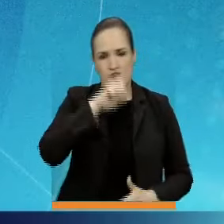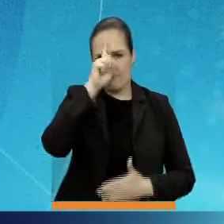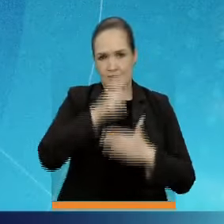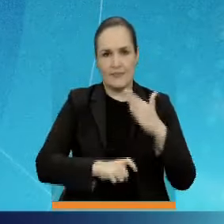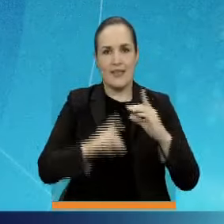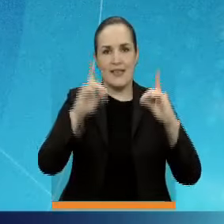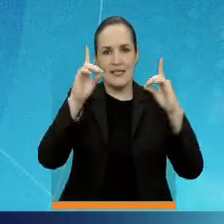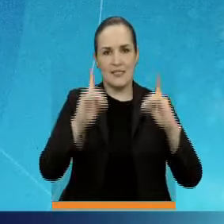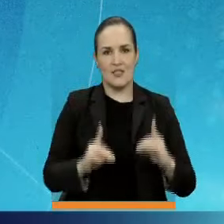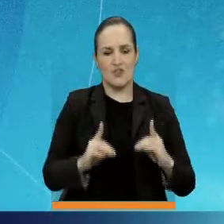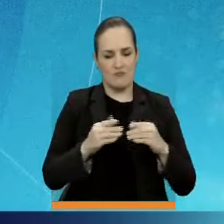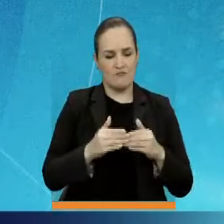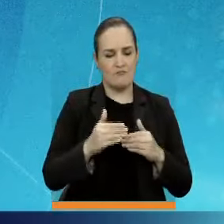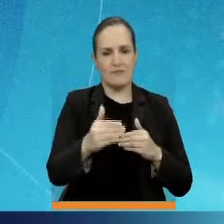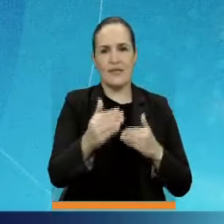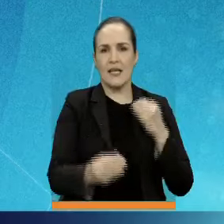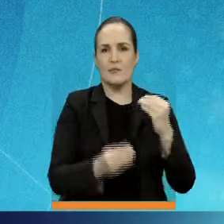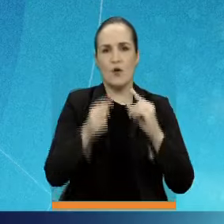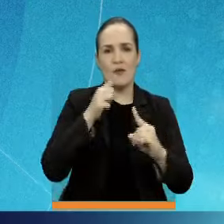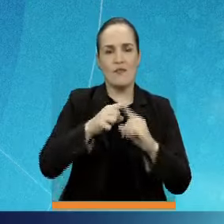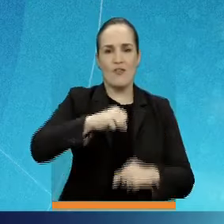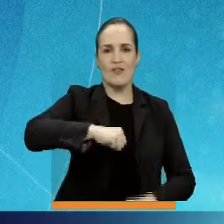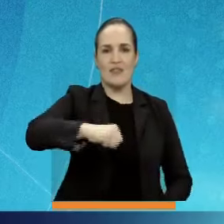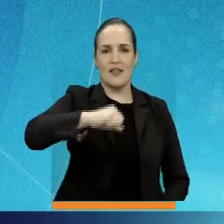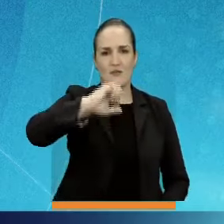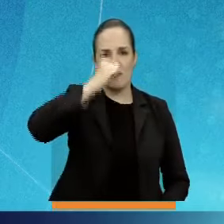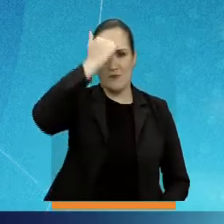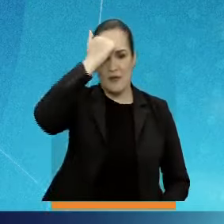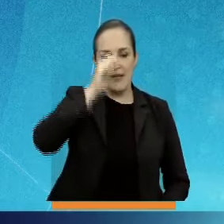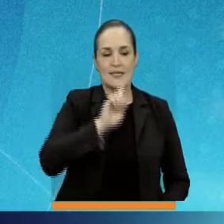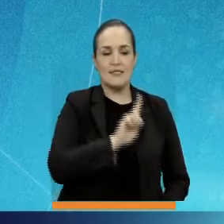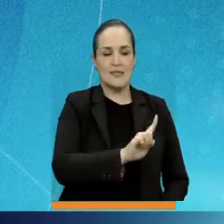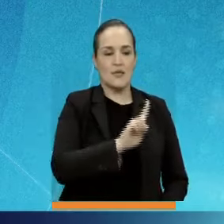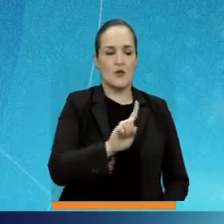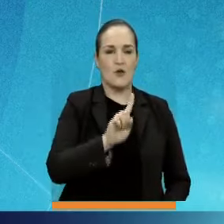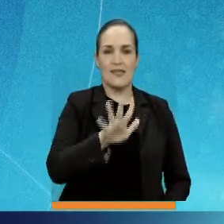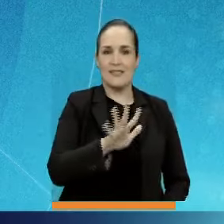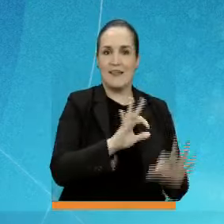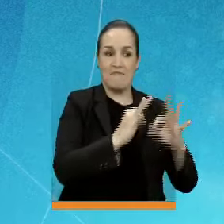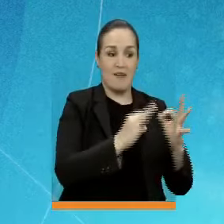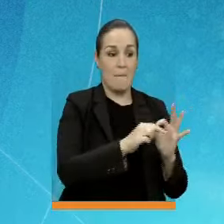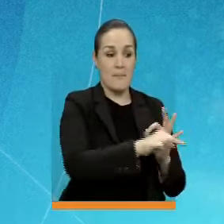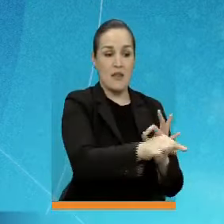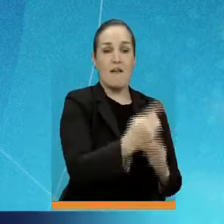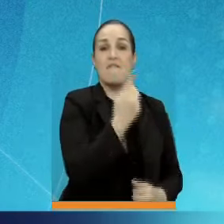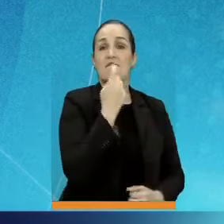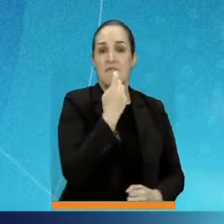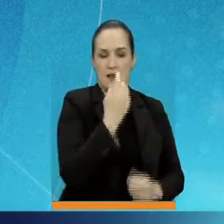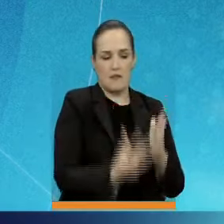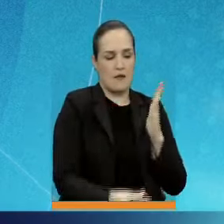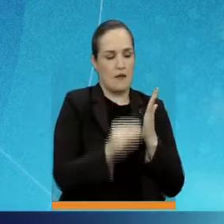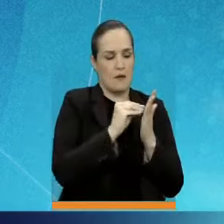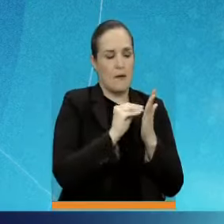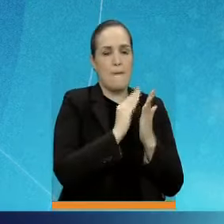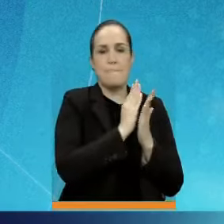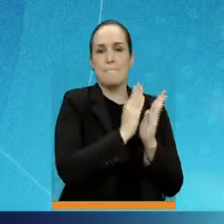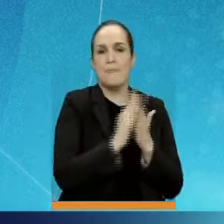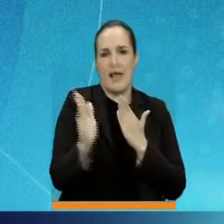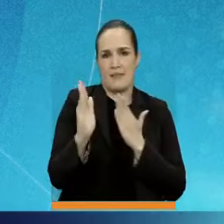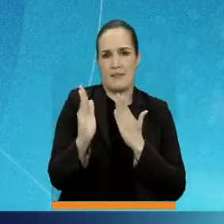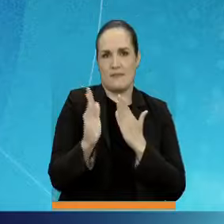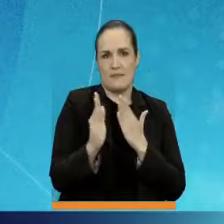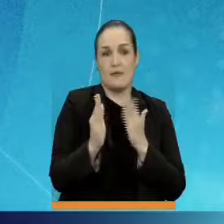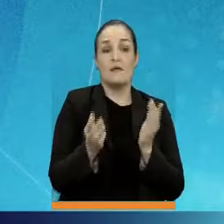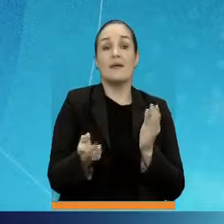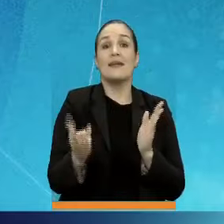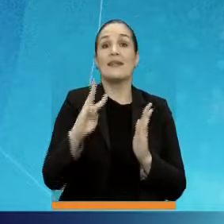los derechos fundamentales, especialmente de 115 familias que no están siendo incluidas en el proyecto de Plan Jarillón y de más de